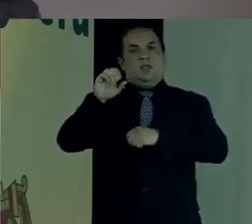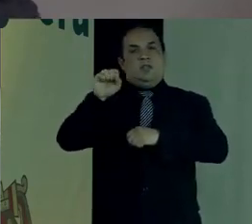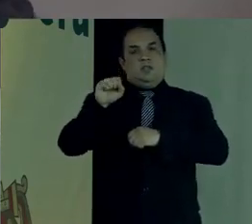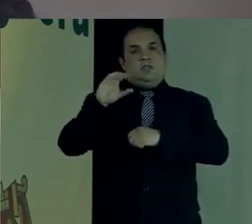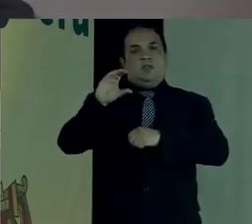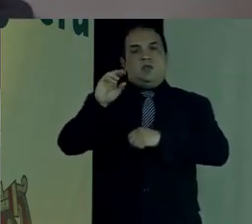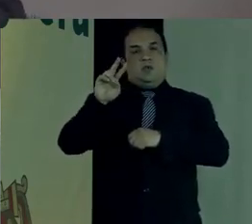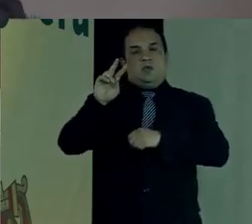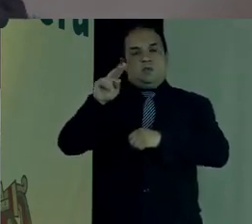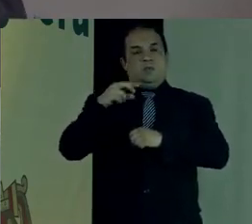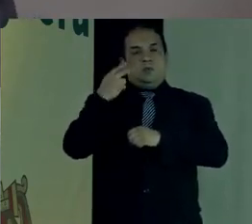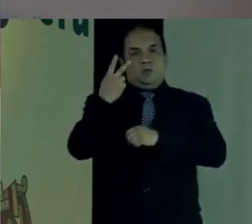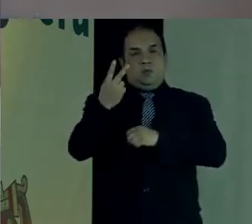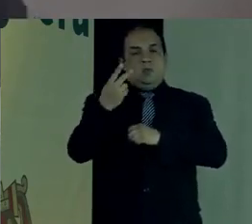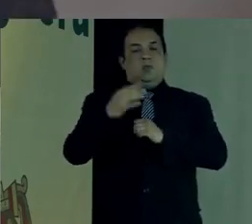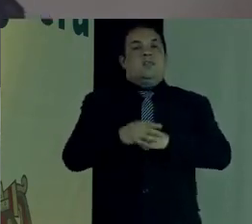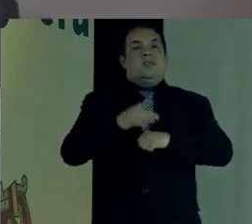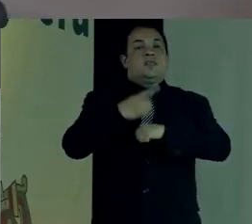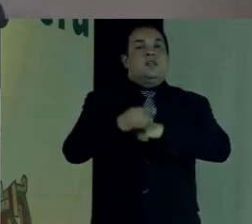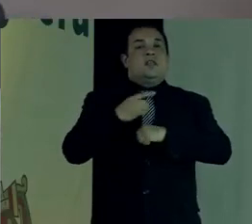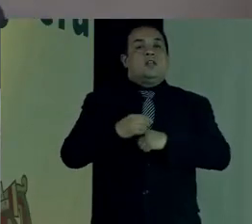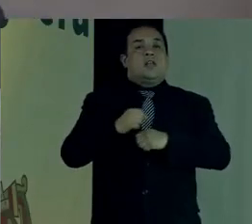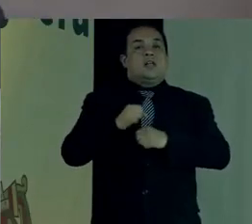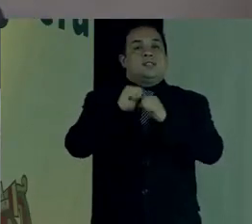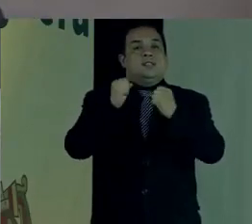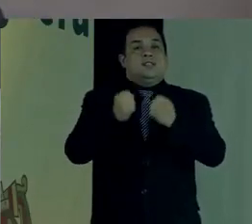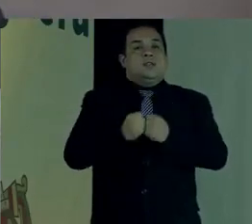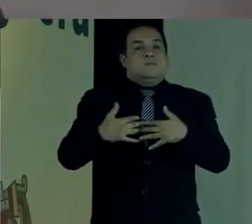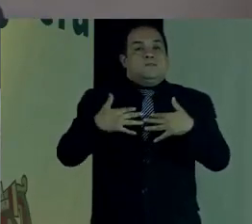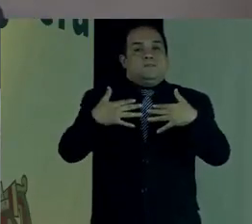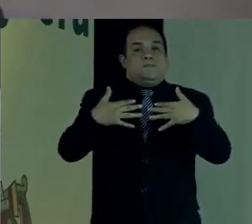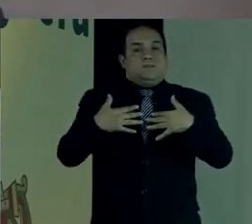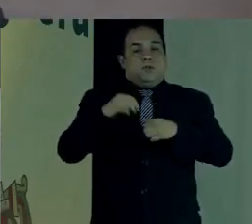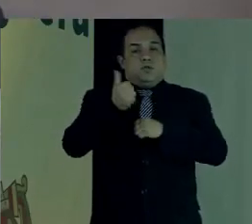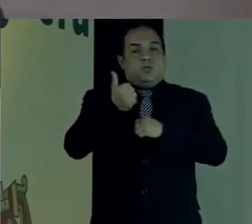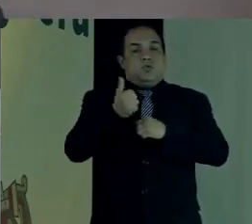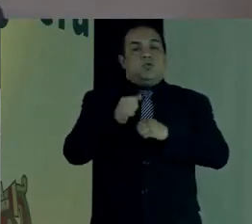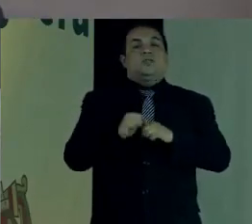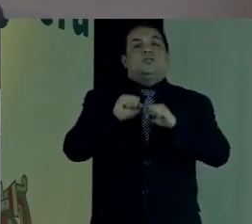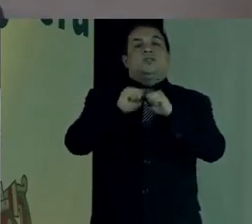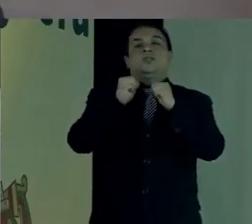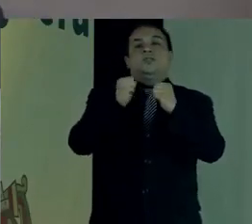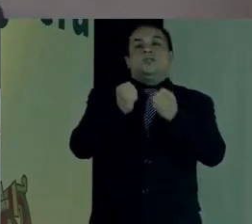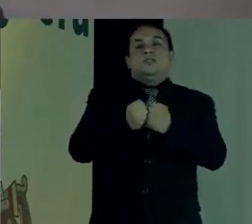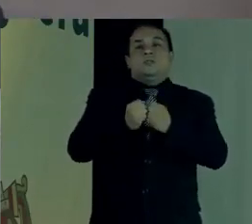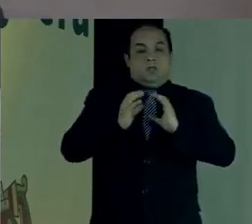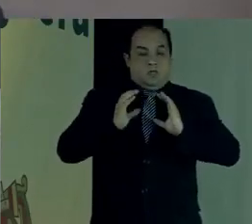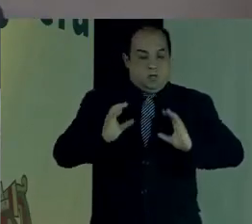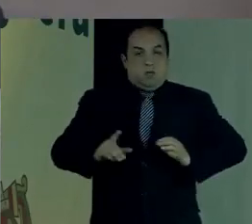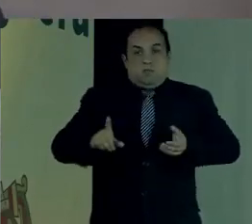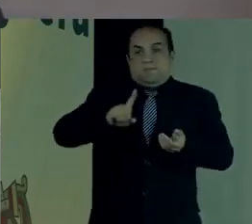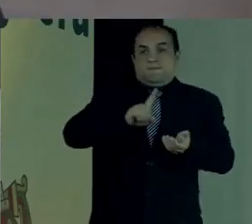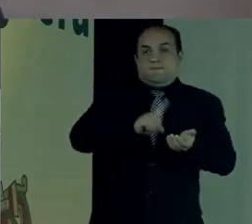afectando el sistema respiratorio y otros sistemas orgánicos de los seres humanos perdemos